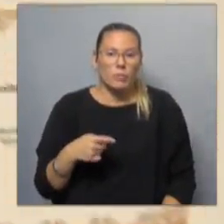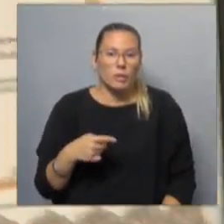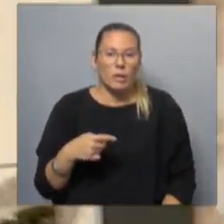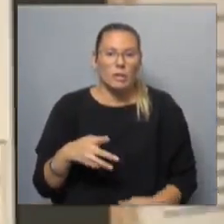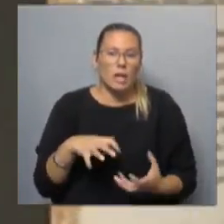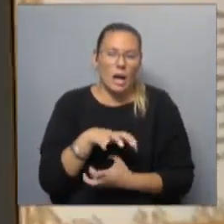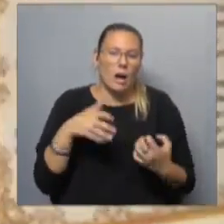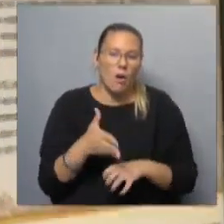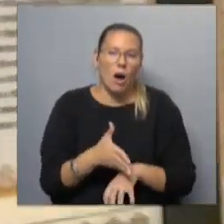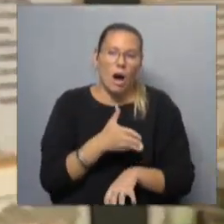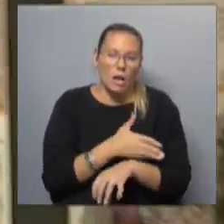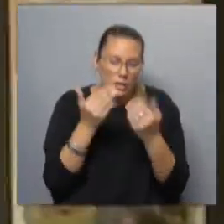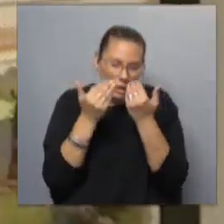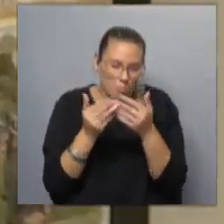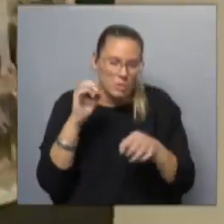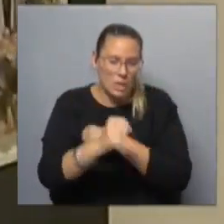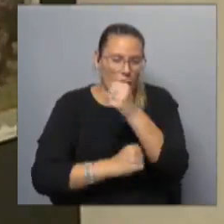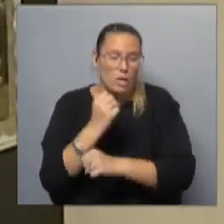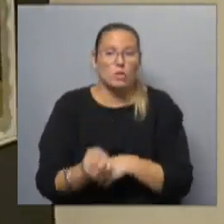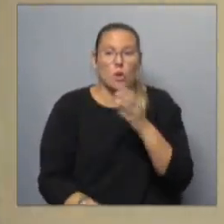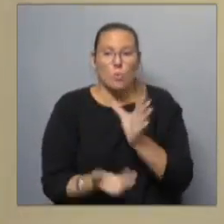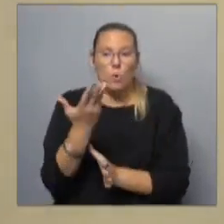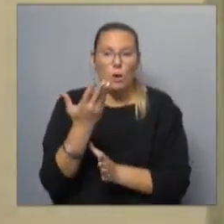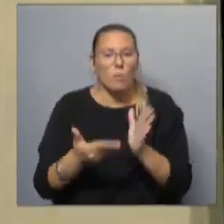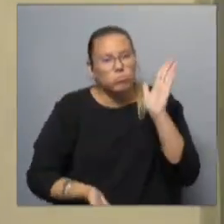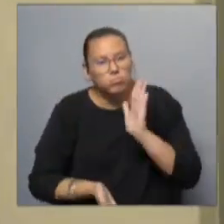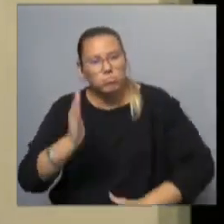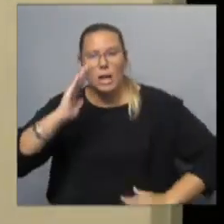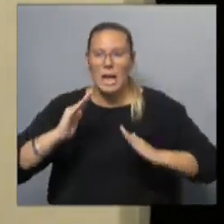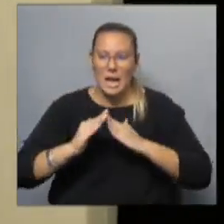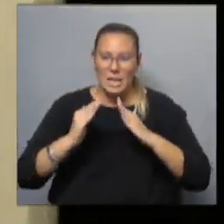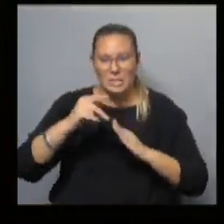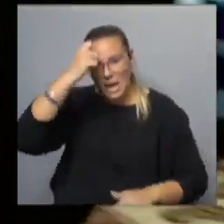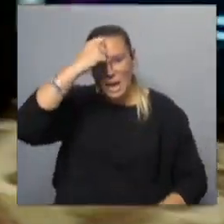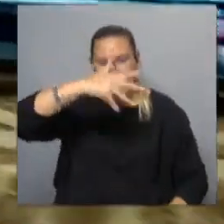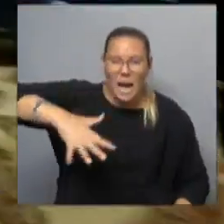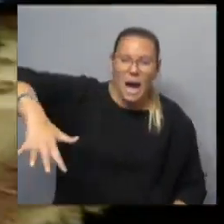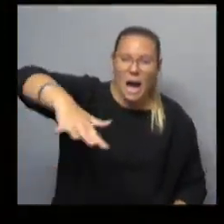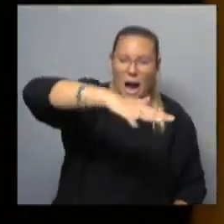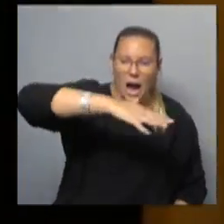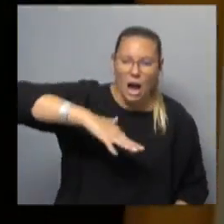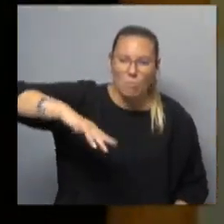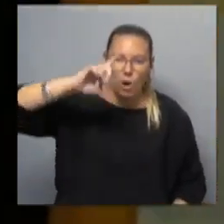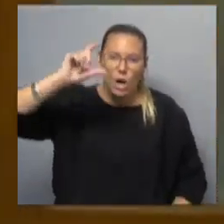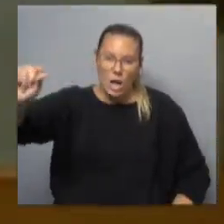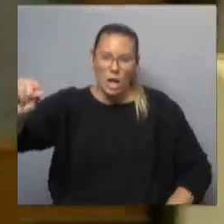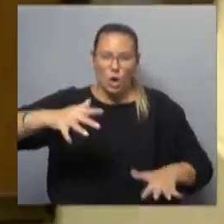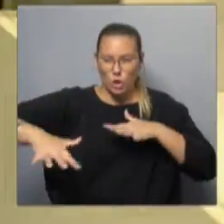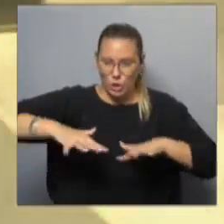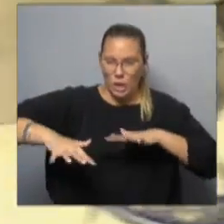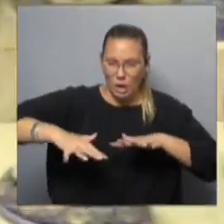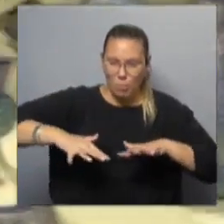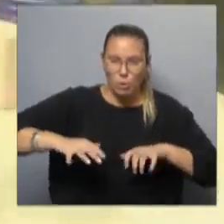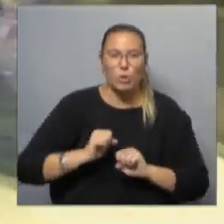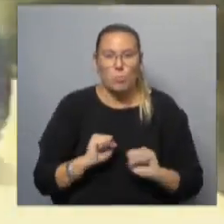antes del inicio del Año Nuevo, en donde salen de las casas, pasan en el campo, lejos de los posibles terremotos que puedan dar